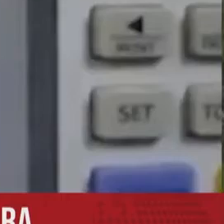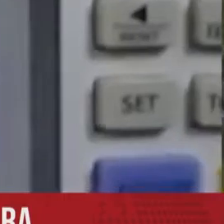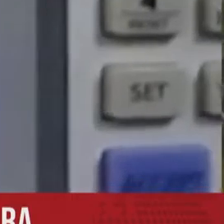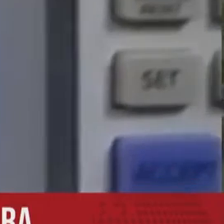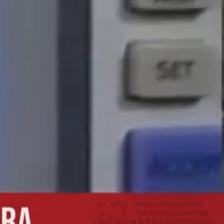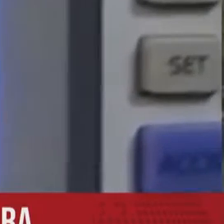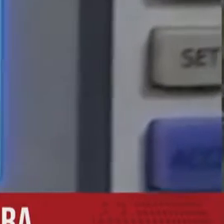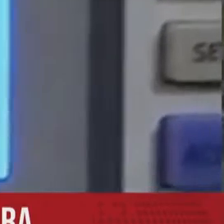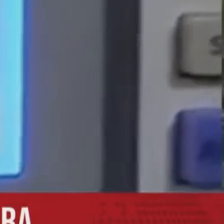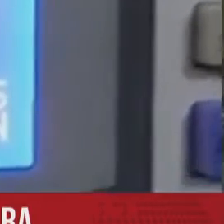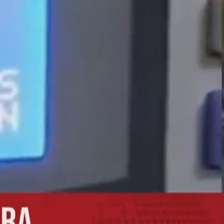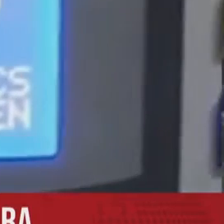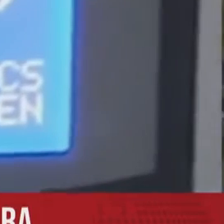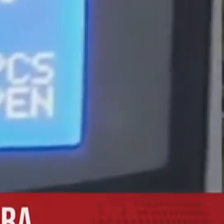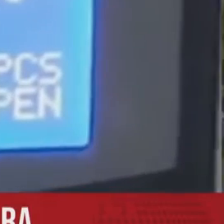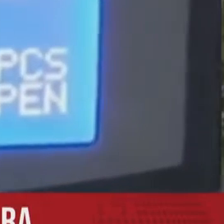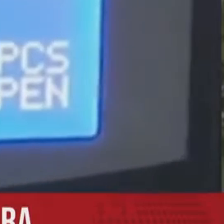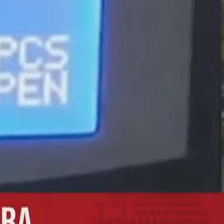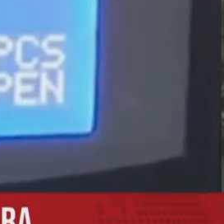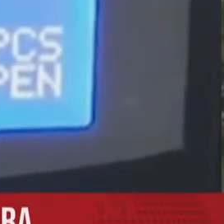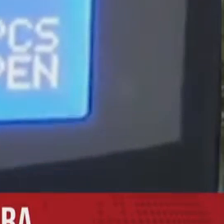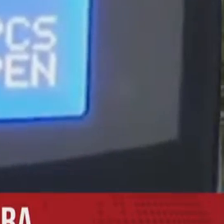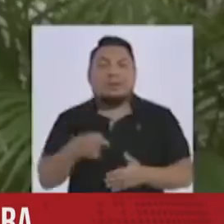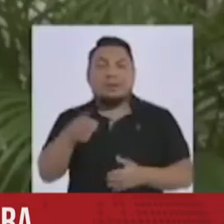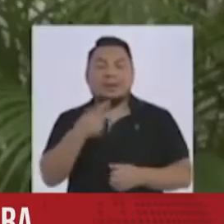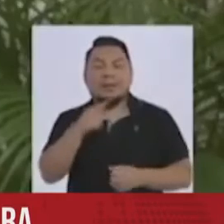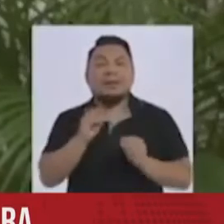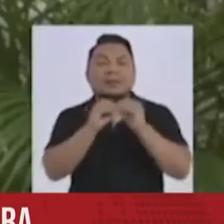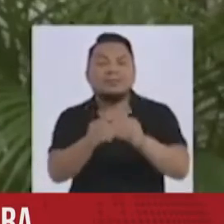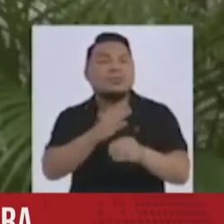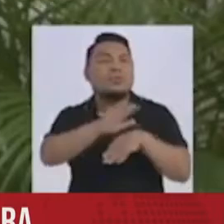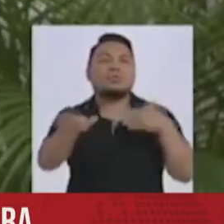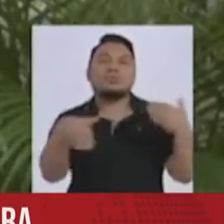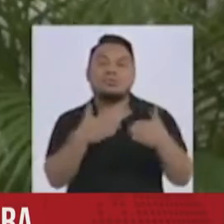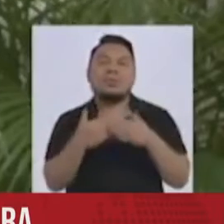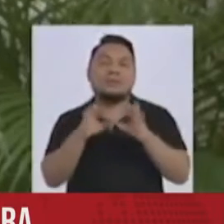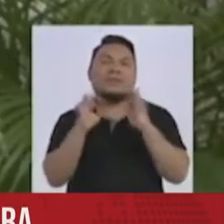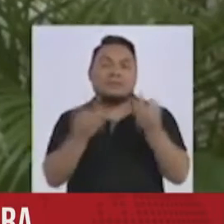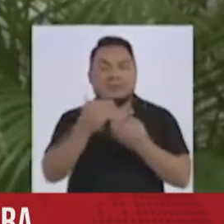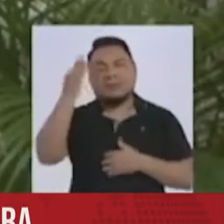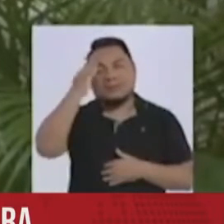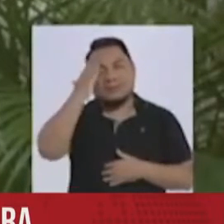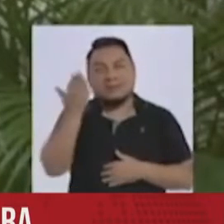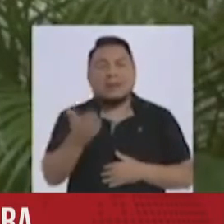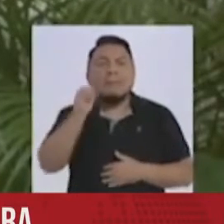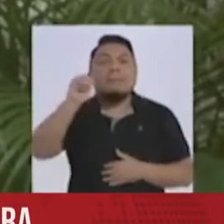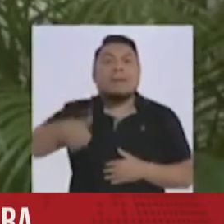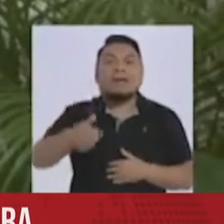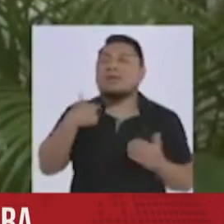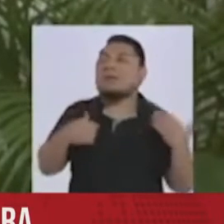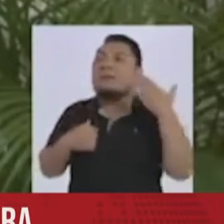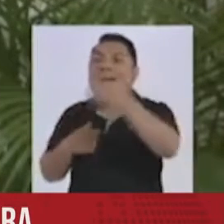2.7 millones de hogares que van a cobrar. Si no hacíamos esta progresión, todas las familias, como es comprensible, irían mañana a